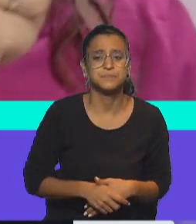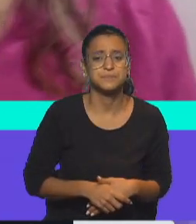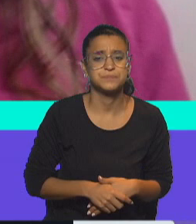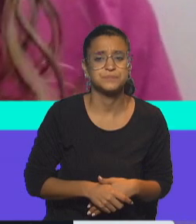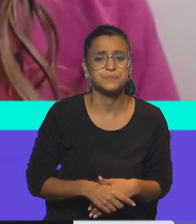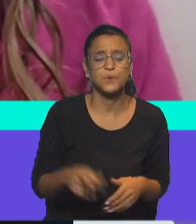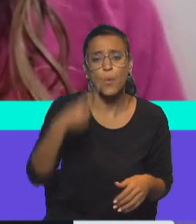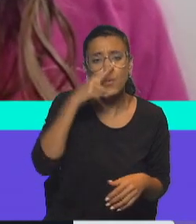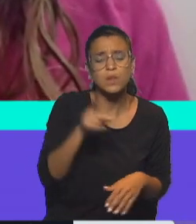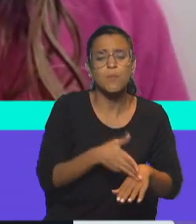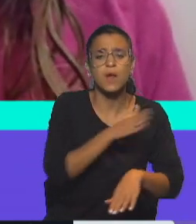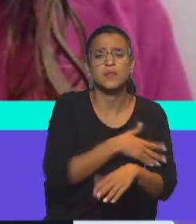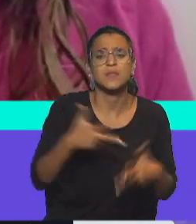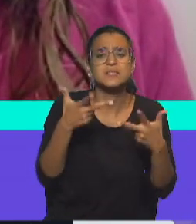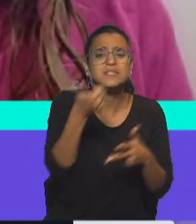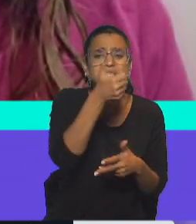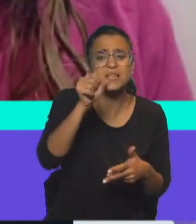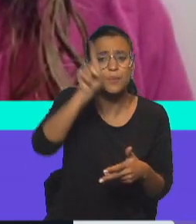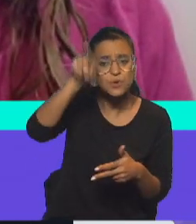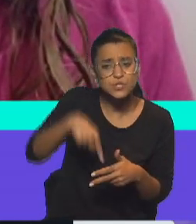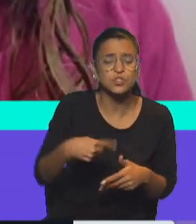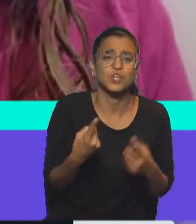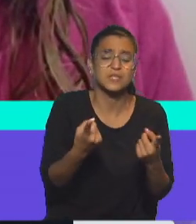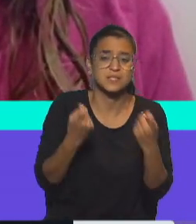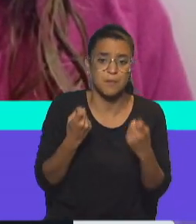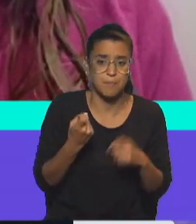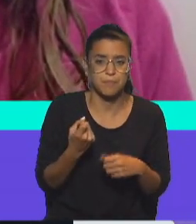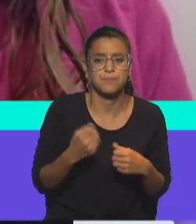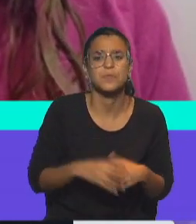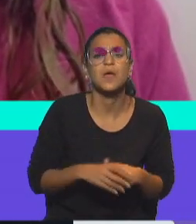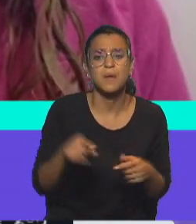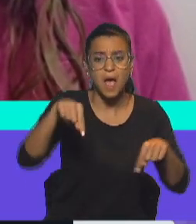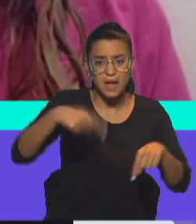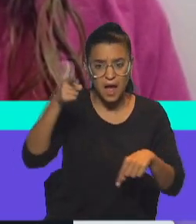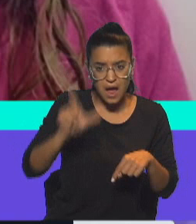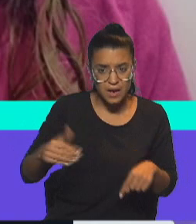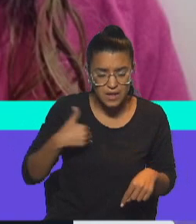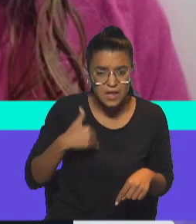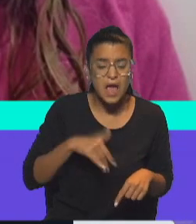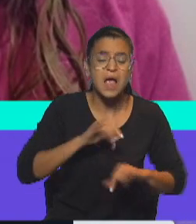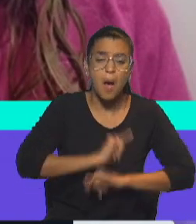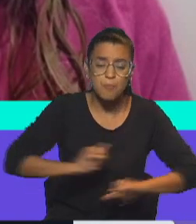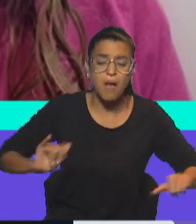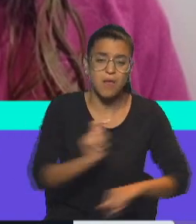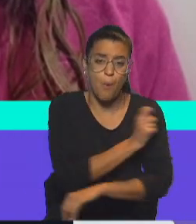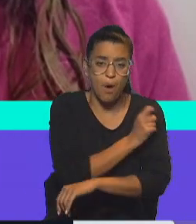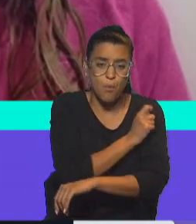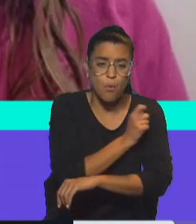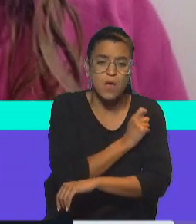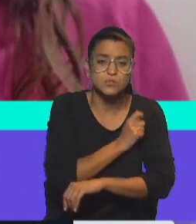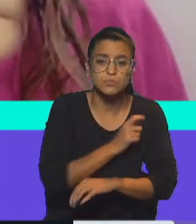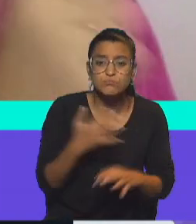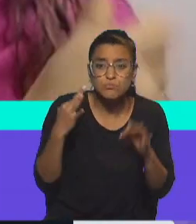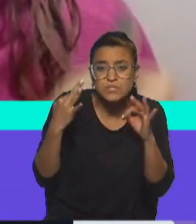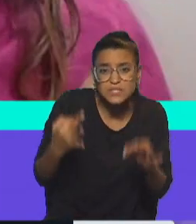esto último que decía, el 60% es necesario para lograr esa inmunidad. ¿Está previsto en la Argentina que la campaña de vacunación alcance